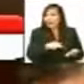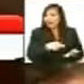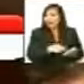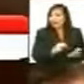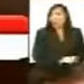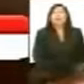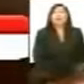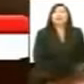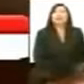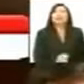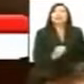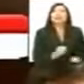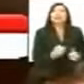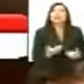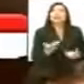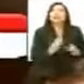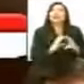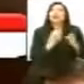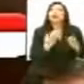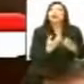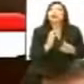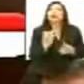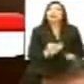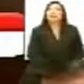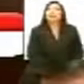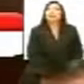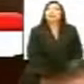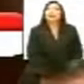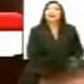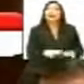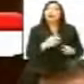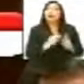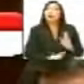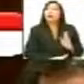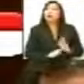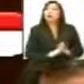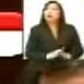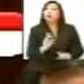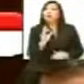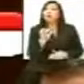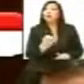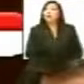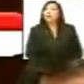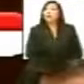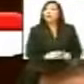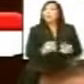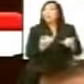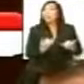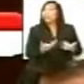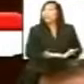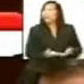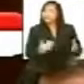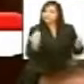las auditorías que se realizan en el Congreso Federal a través de la Auditoría Superior de la Federación, pero